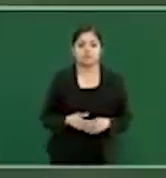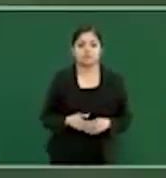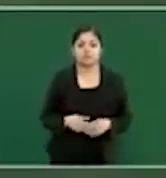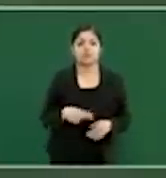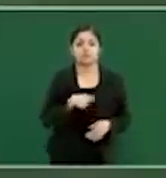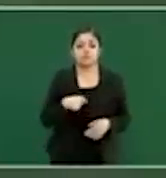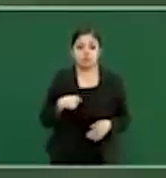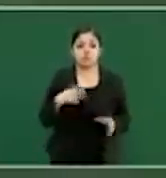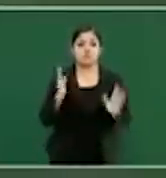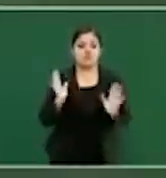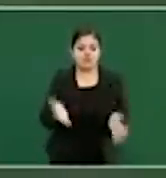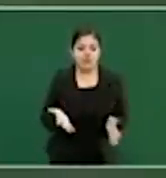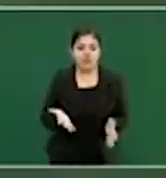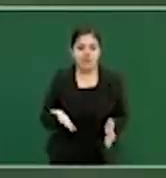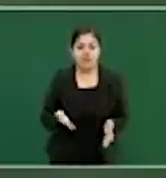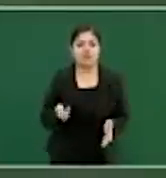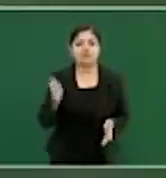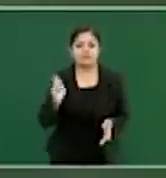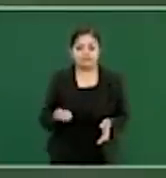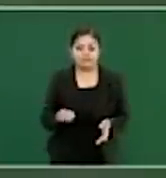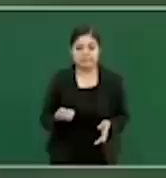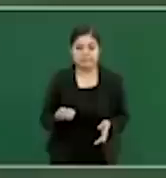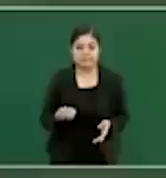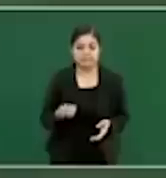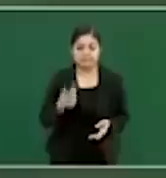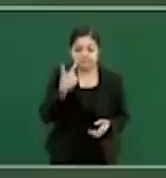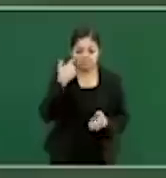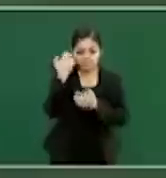estamos valorando lo que se ha invertido,